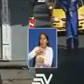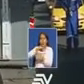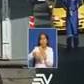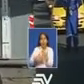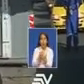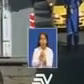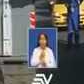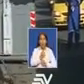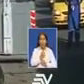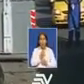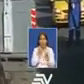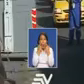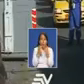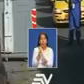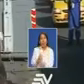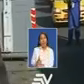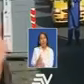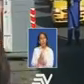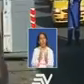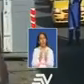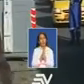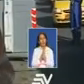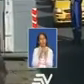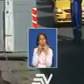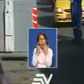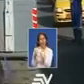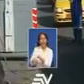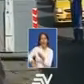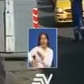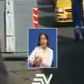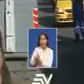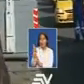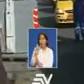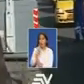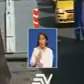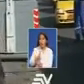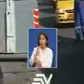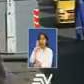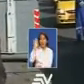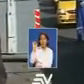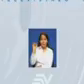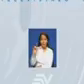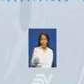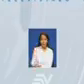bienes. El llamado entonces a toda la población a cuidar los contenedores. Nos despedimos. Muy buenos días.